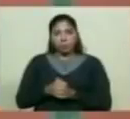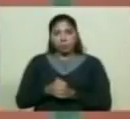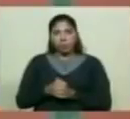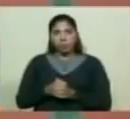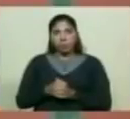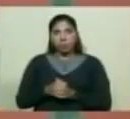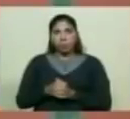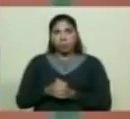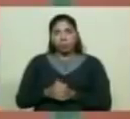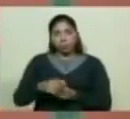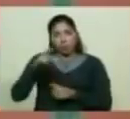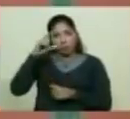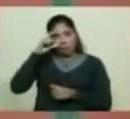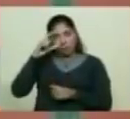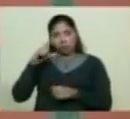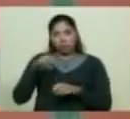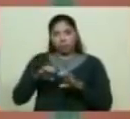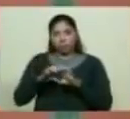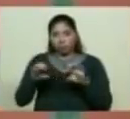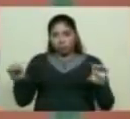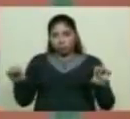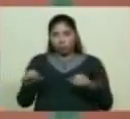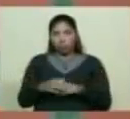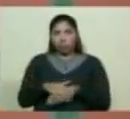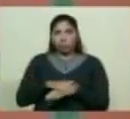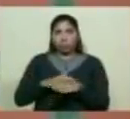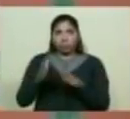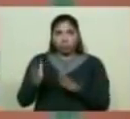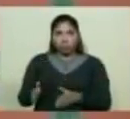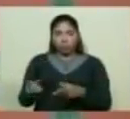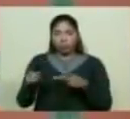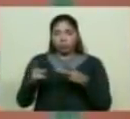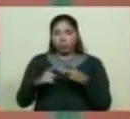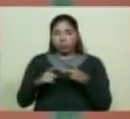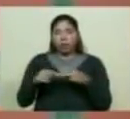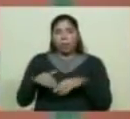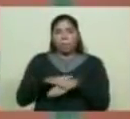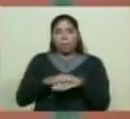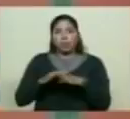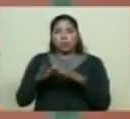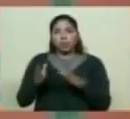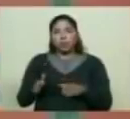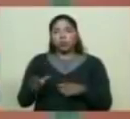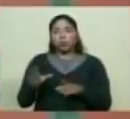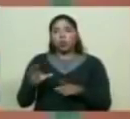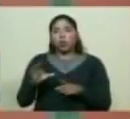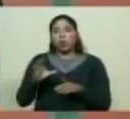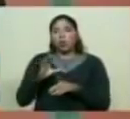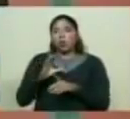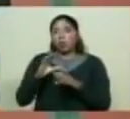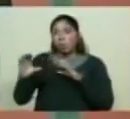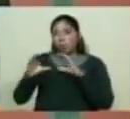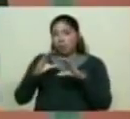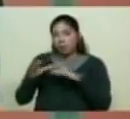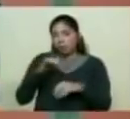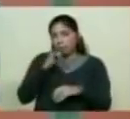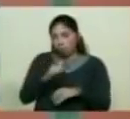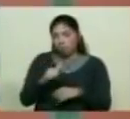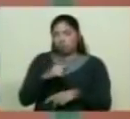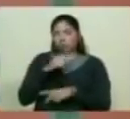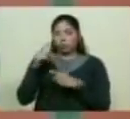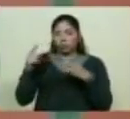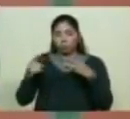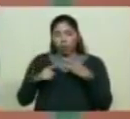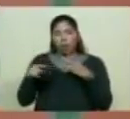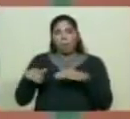educación por el ministro del poder popular para información y comunicación borges rodríguez gómez por el ministro